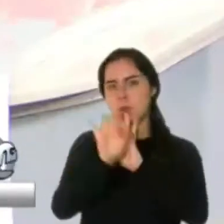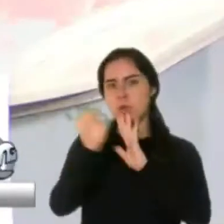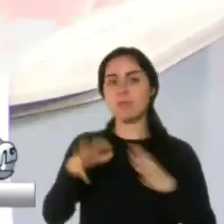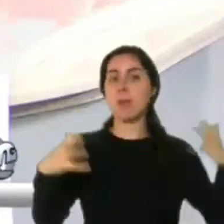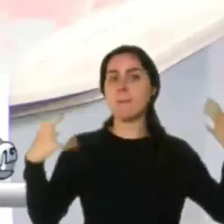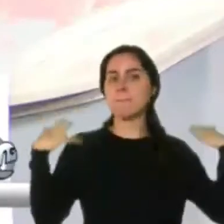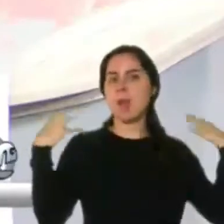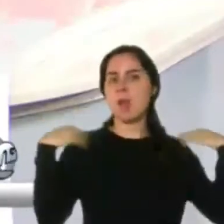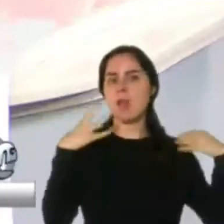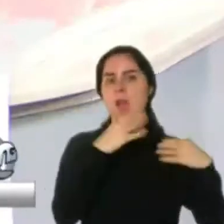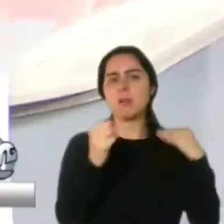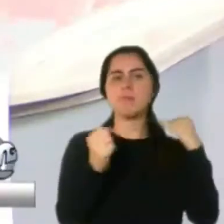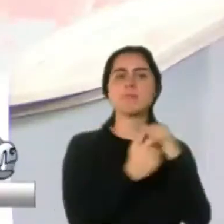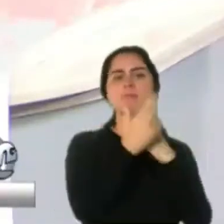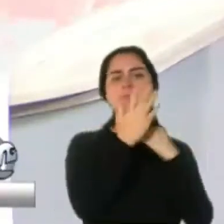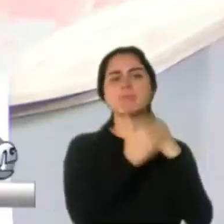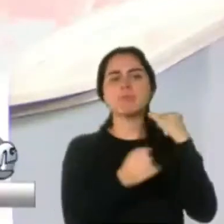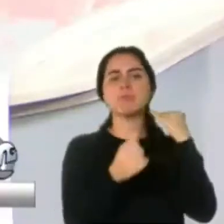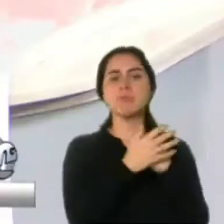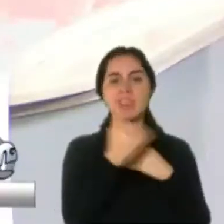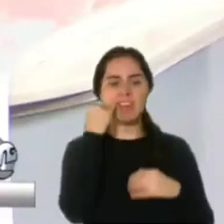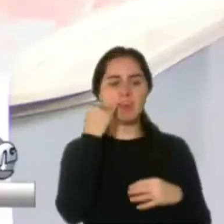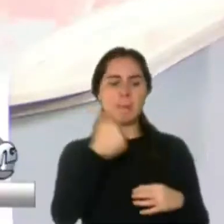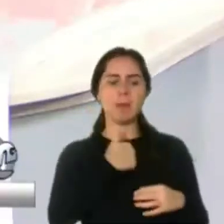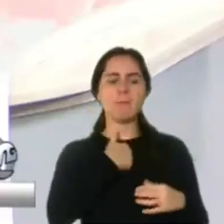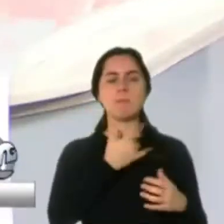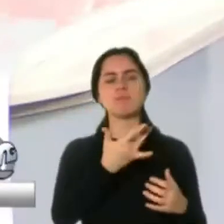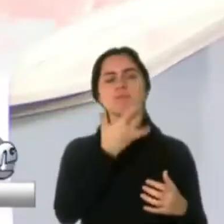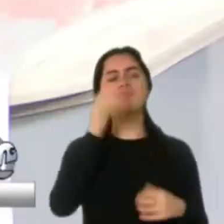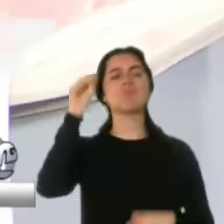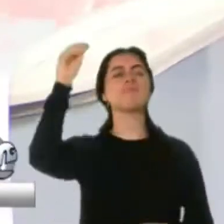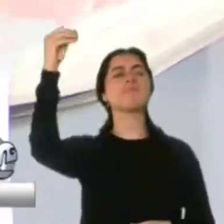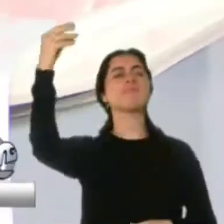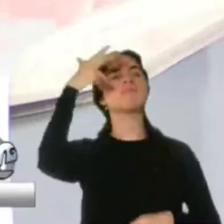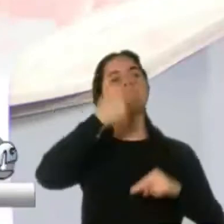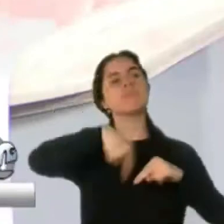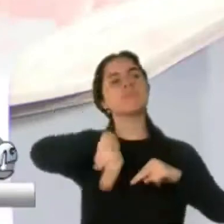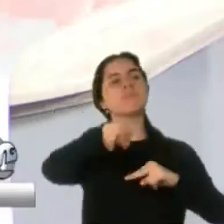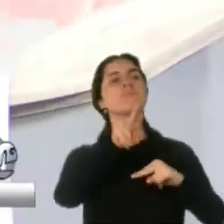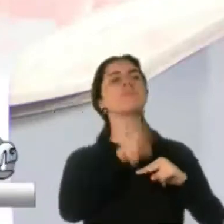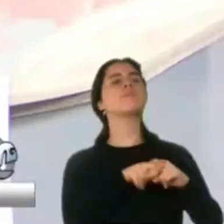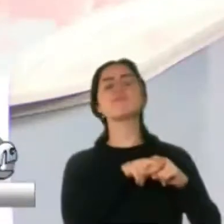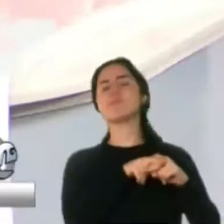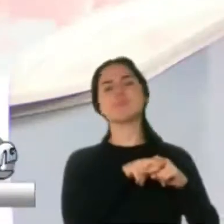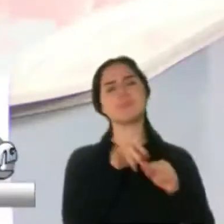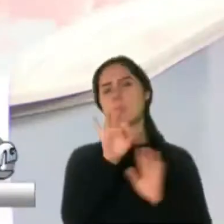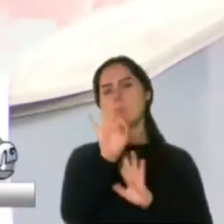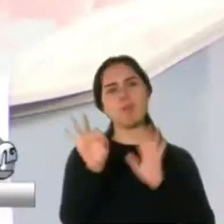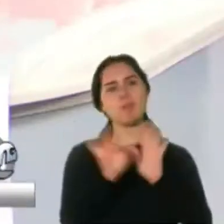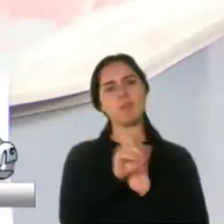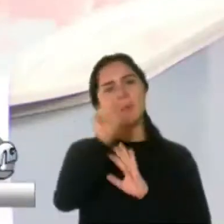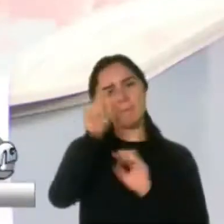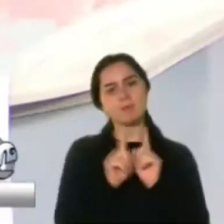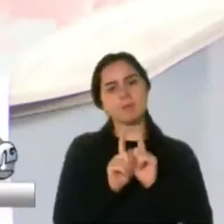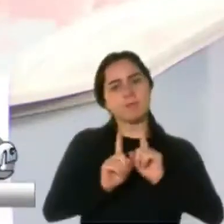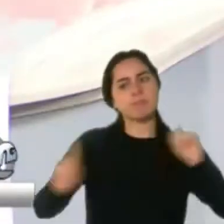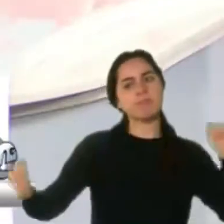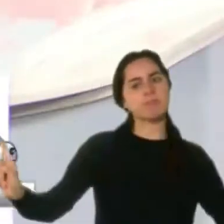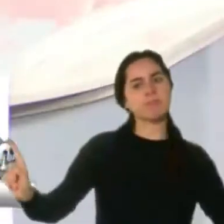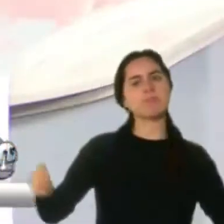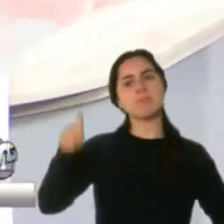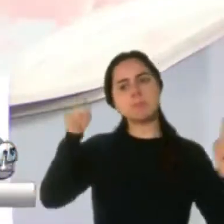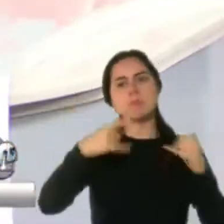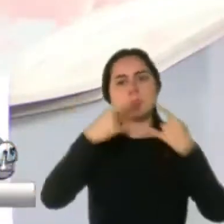para bañistas con el propósito de tomar sol. Habrá distanciamiento físico y mascarillas en